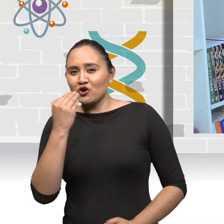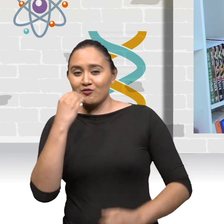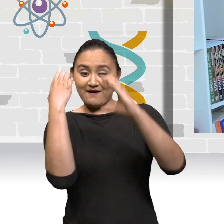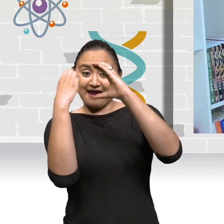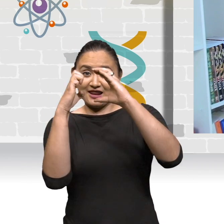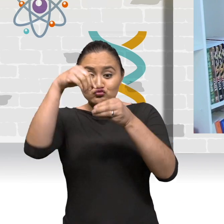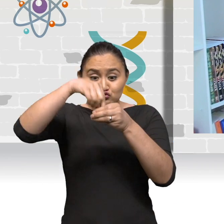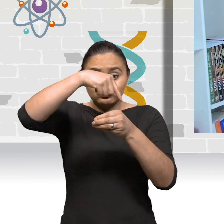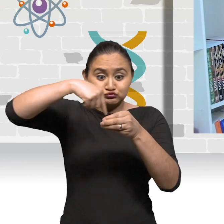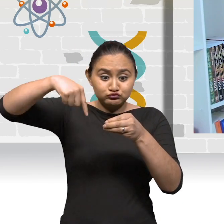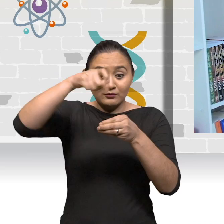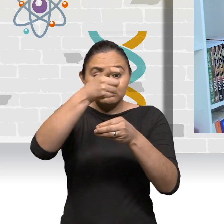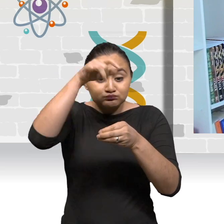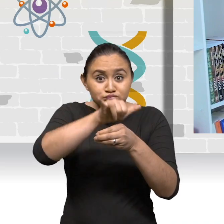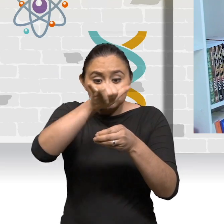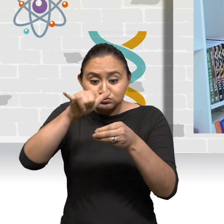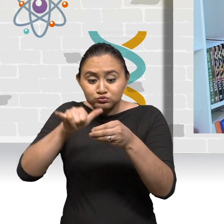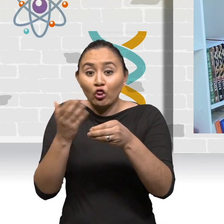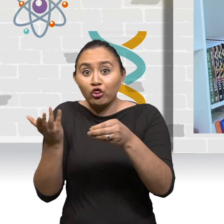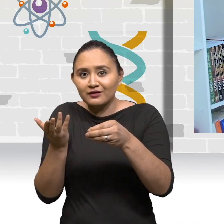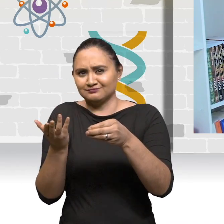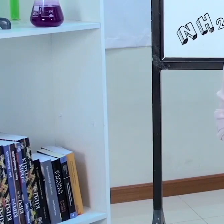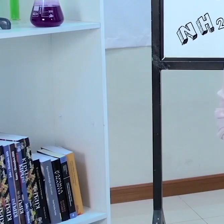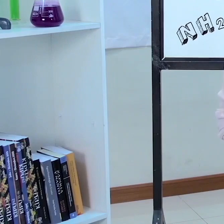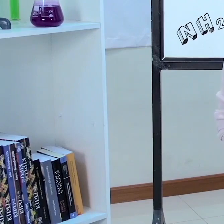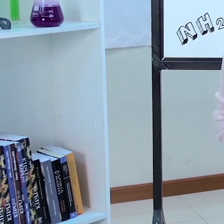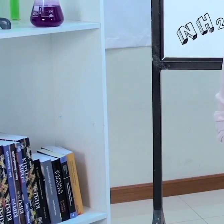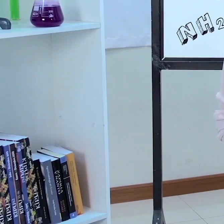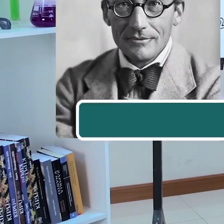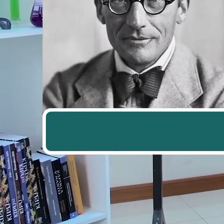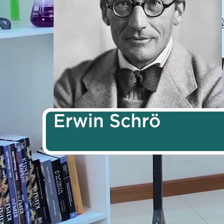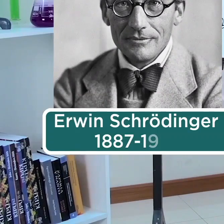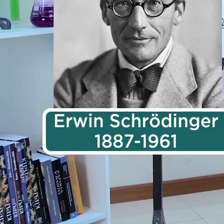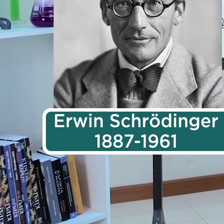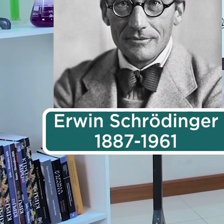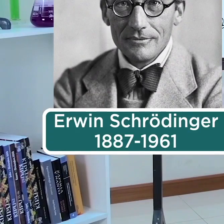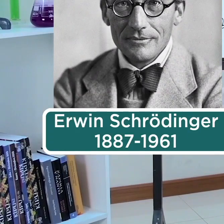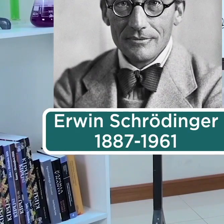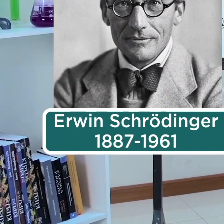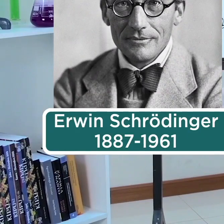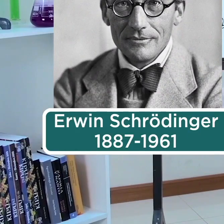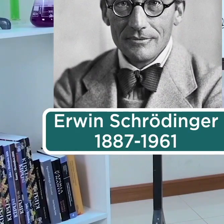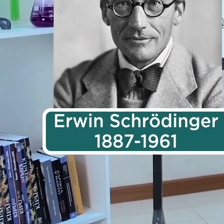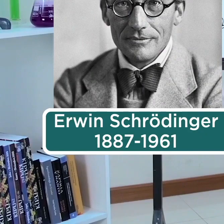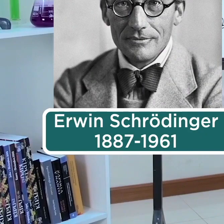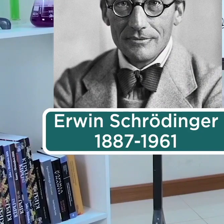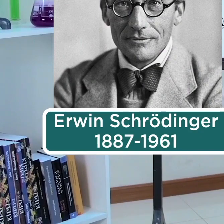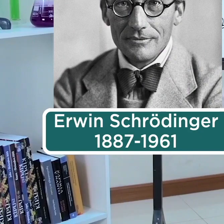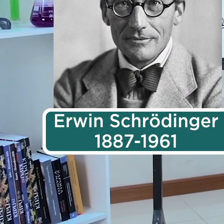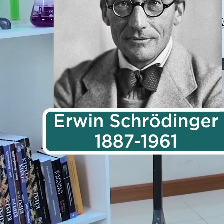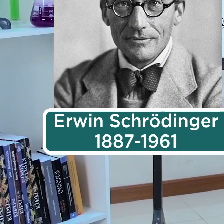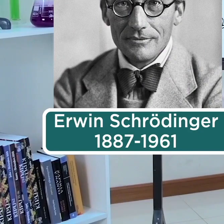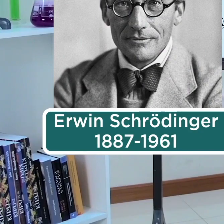¿Te imaginas poder conocer la posición del electrón alrededor del núcleo? Es exactamente lo que hizo Schrödinger. Desarrolló una ecuación que